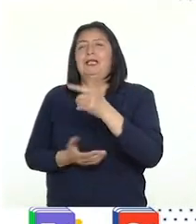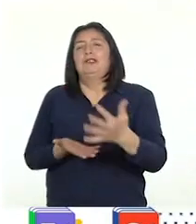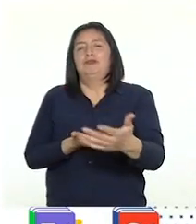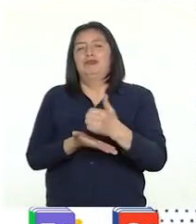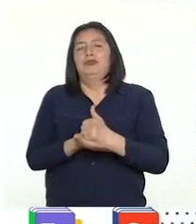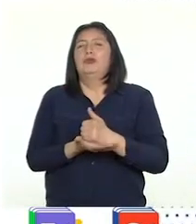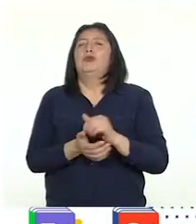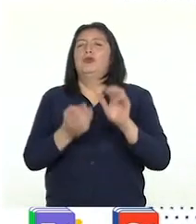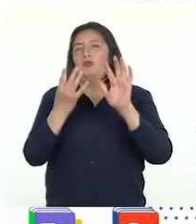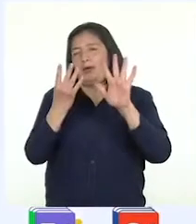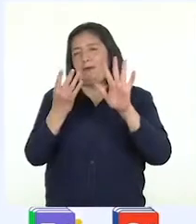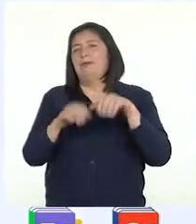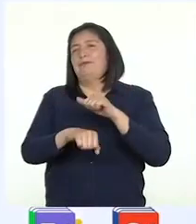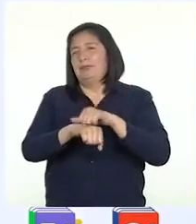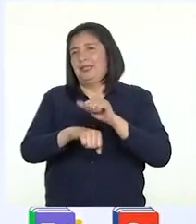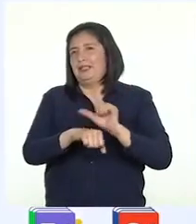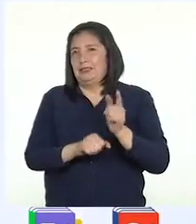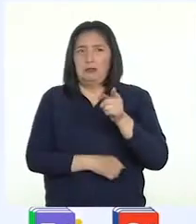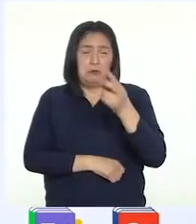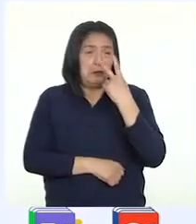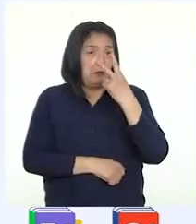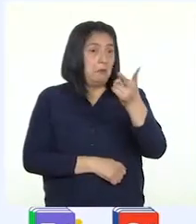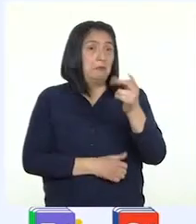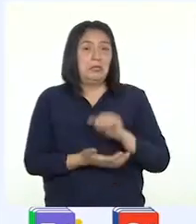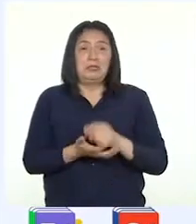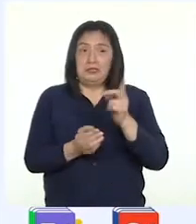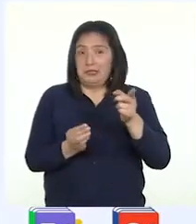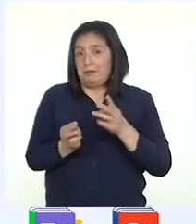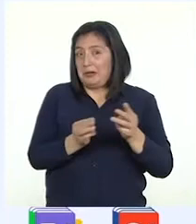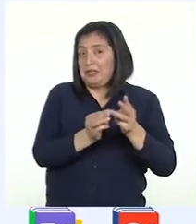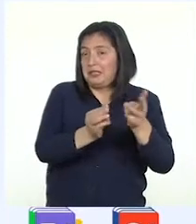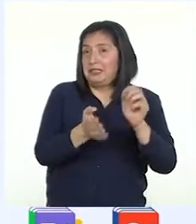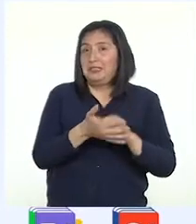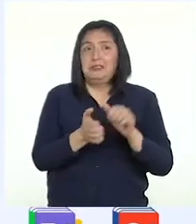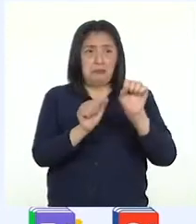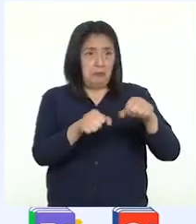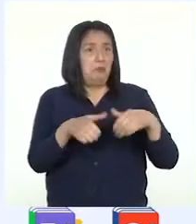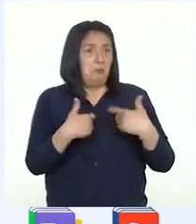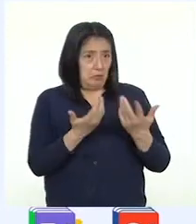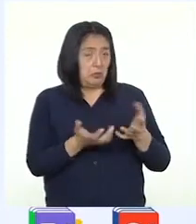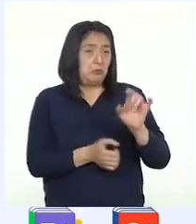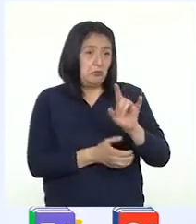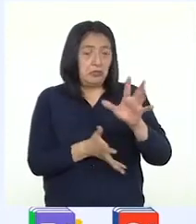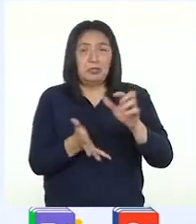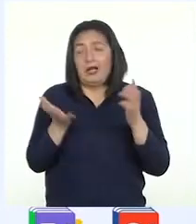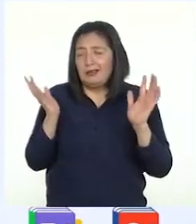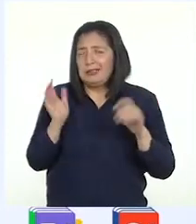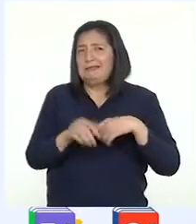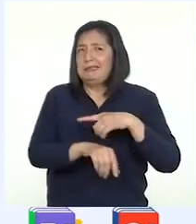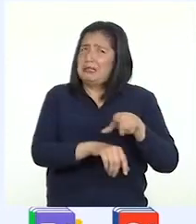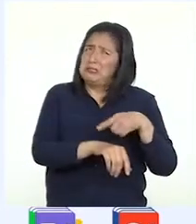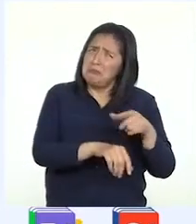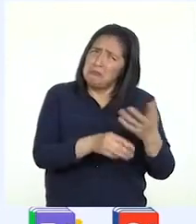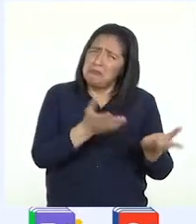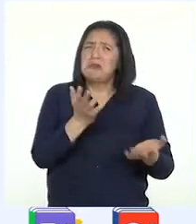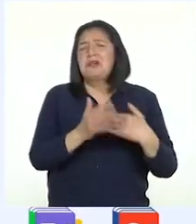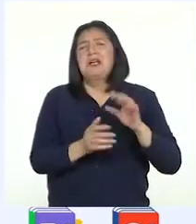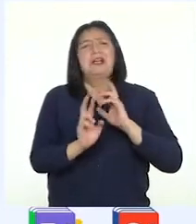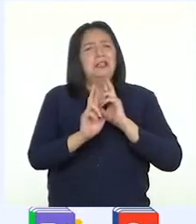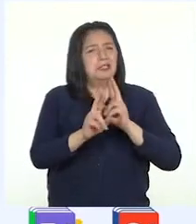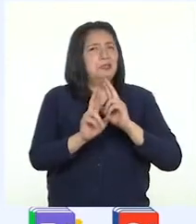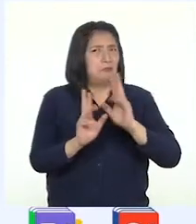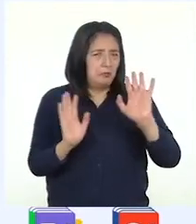recolectó 9 piedritas. Como ves, esta estrategia es efectiva, aunque puede tardar un poco llegar